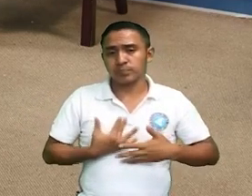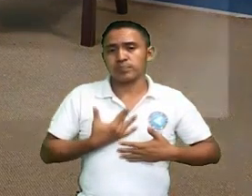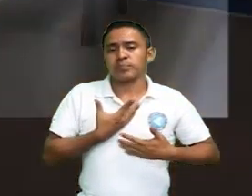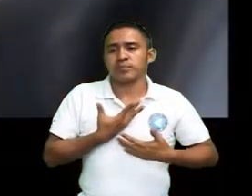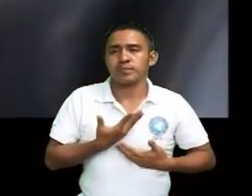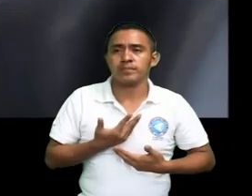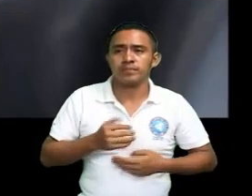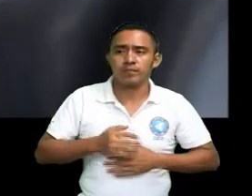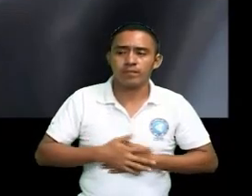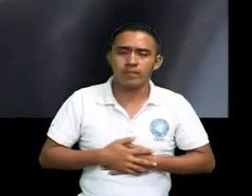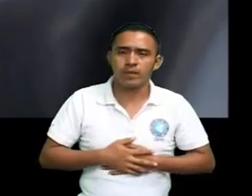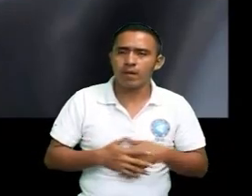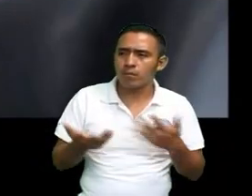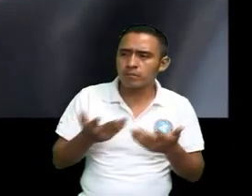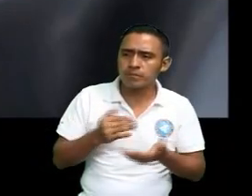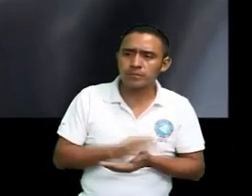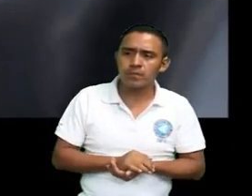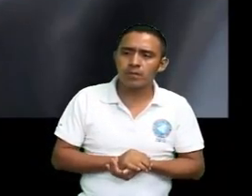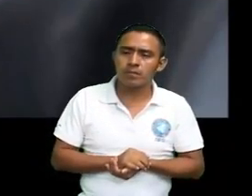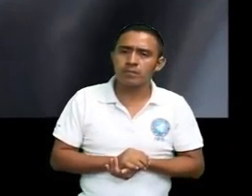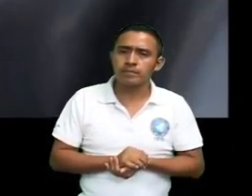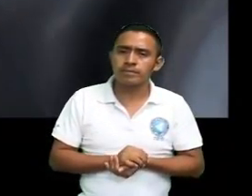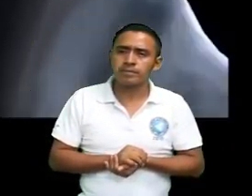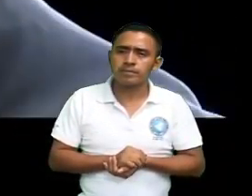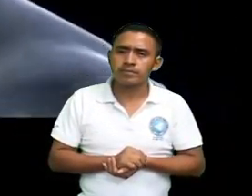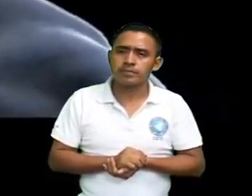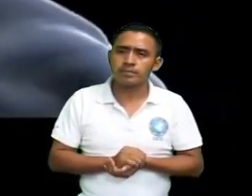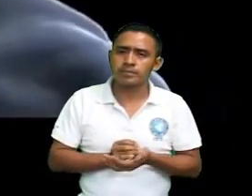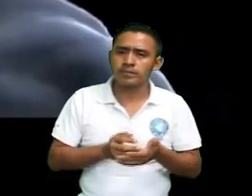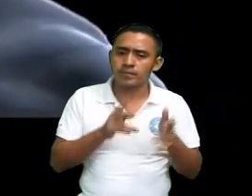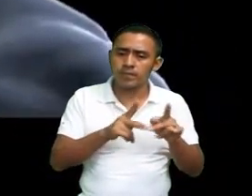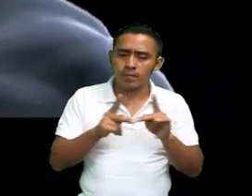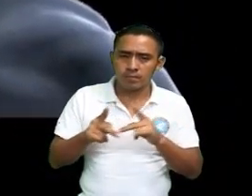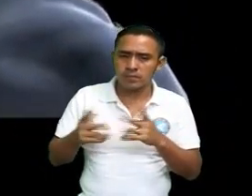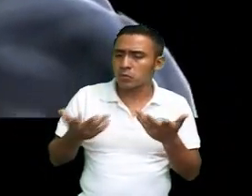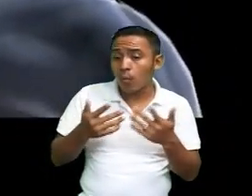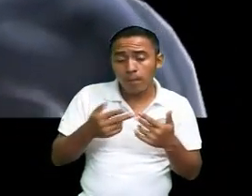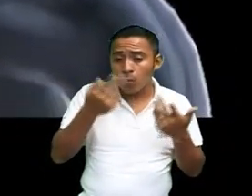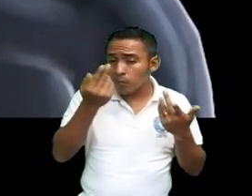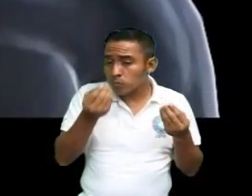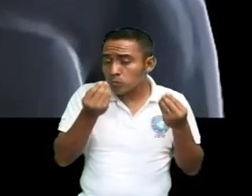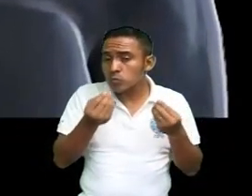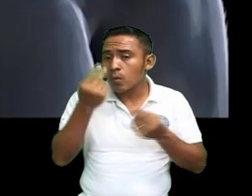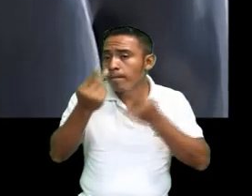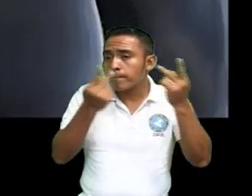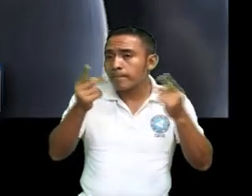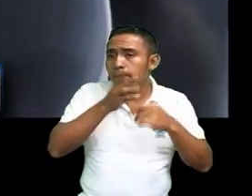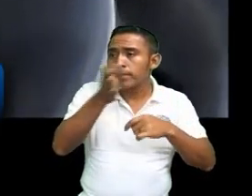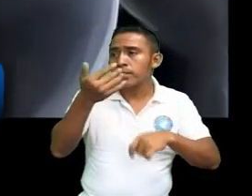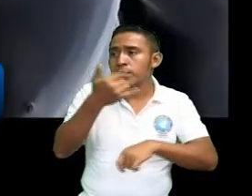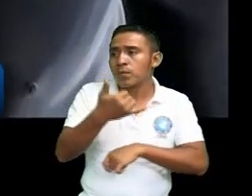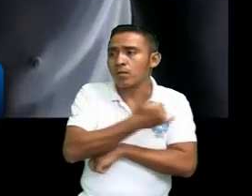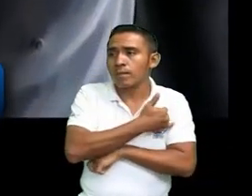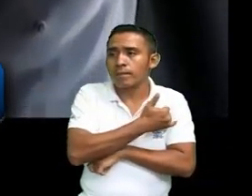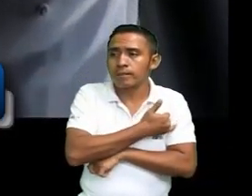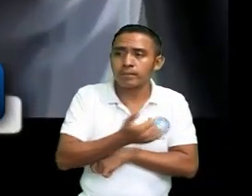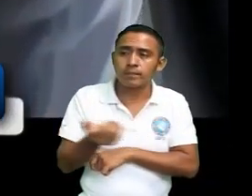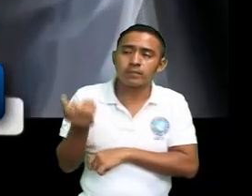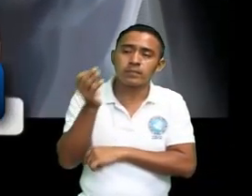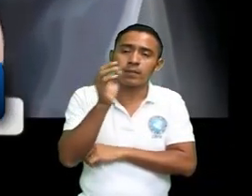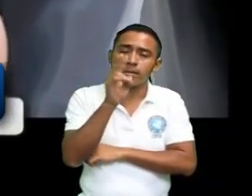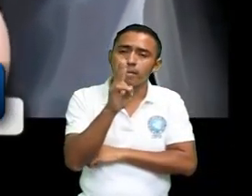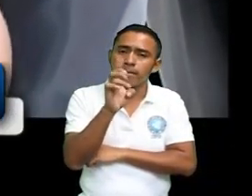común es este padecimiento, doctora, en los ciudadanos, en los pobladores que visitan el Hospital de Referencia Nacional como